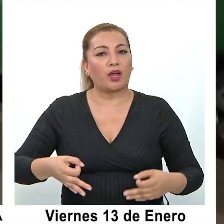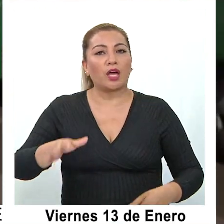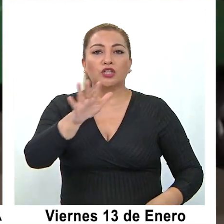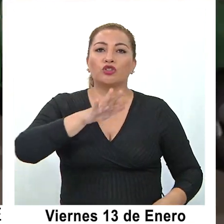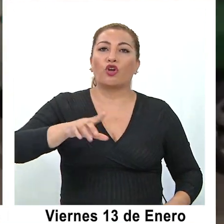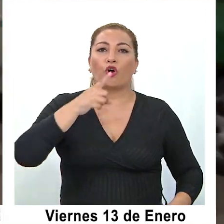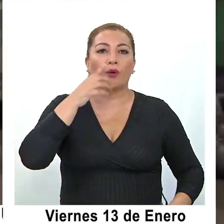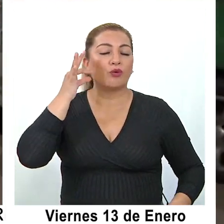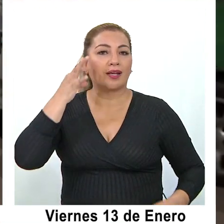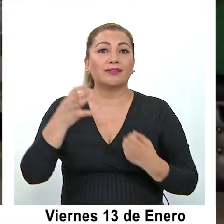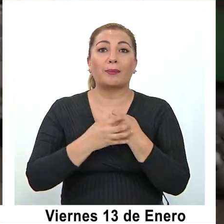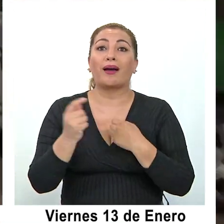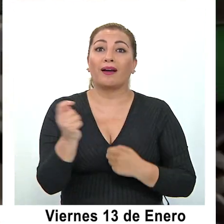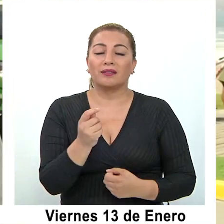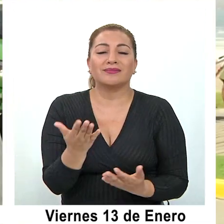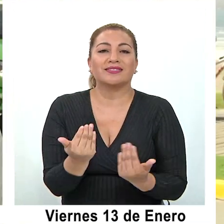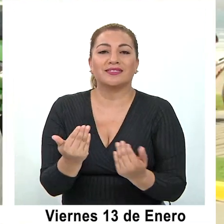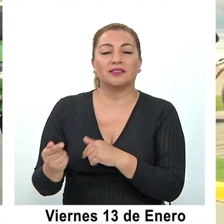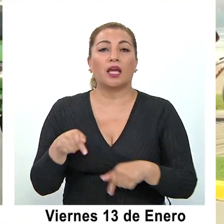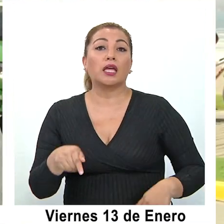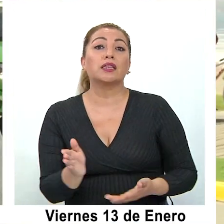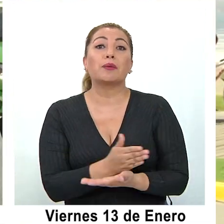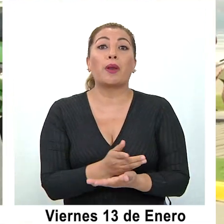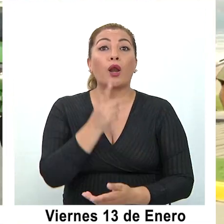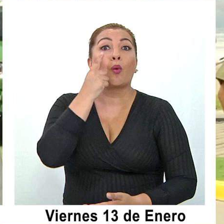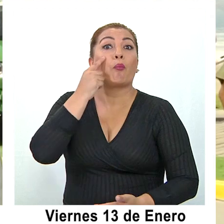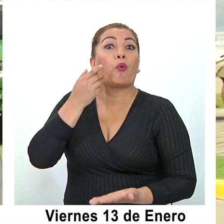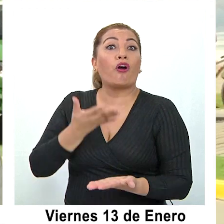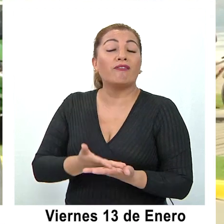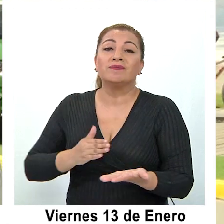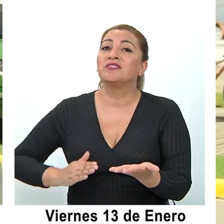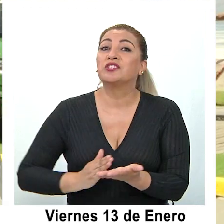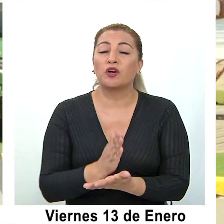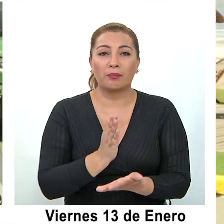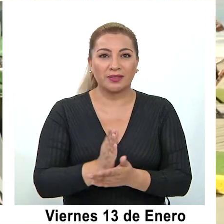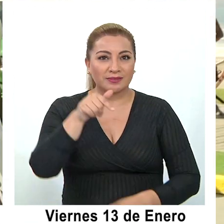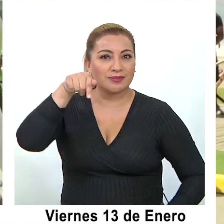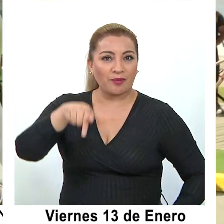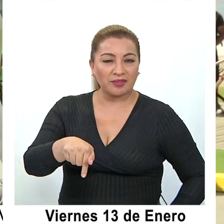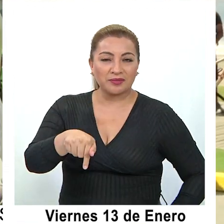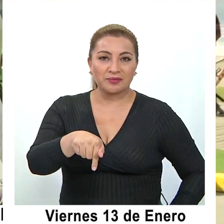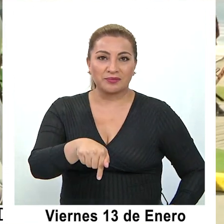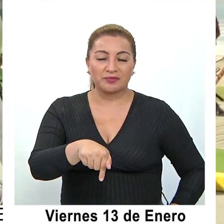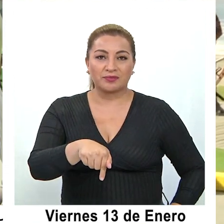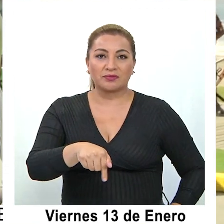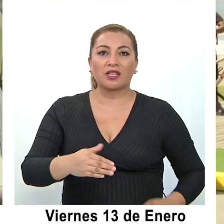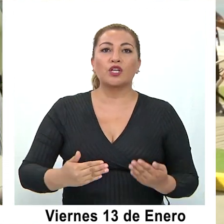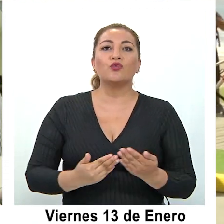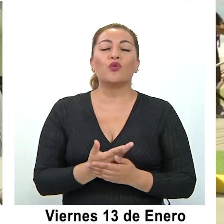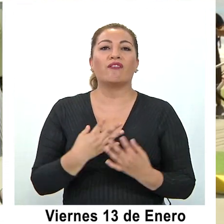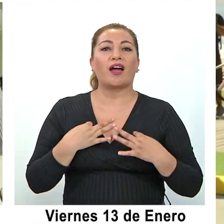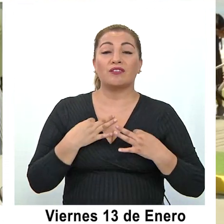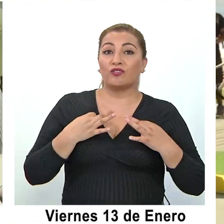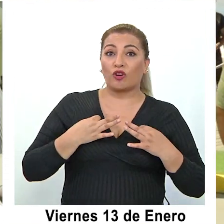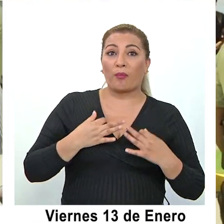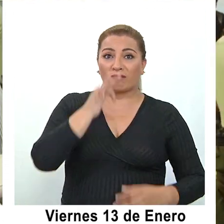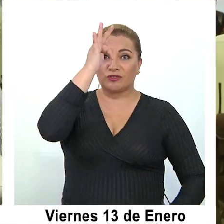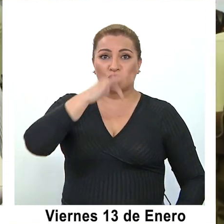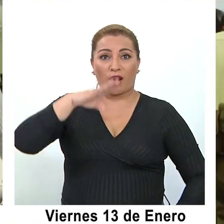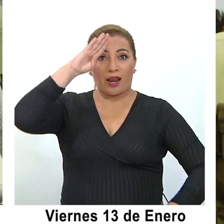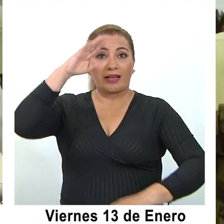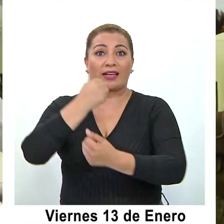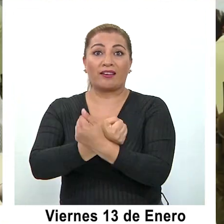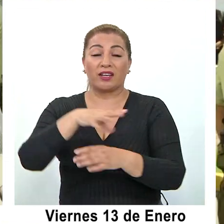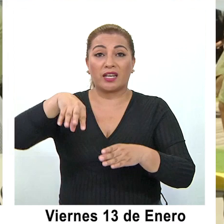requieren los tarapaqueños. Por supuesto que este plan piloto que se inicia el día de hoy, de nueva indumentaria para funcionarios de